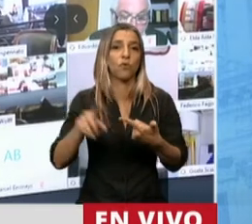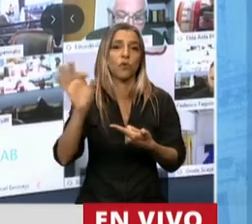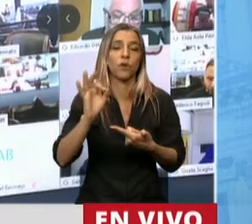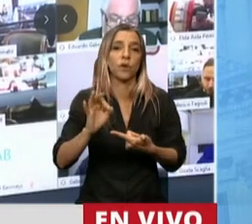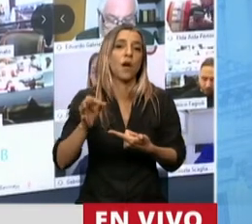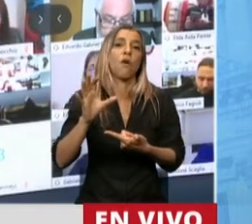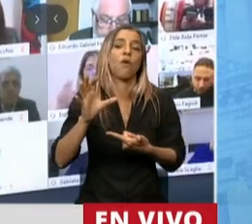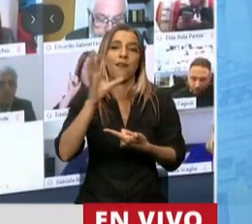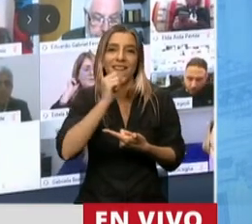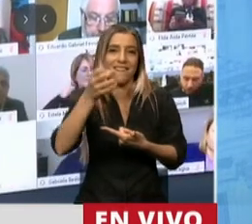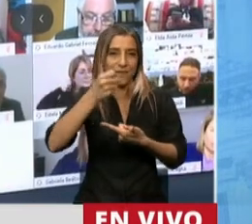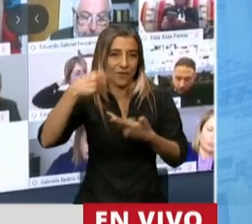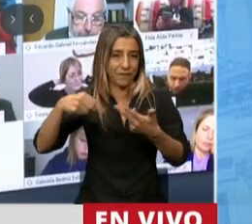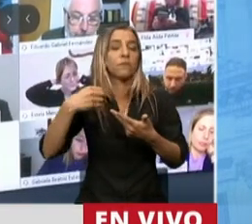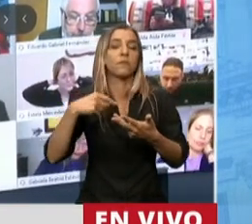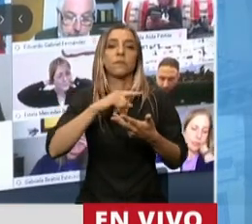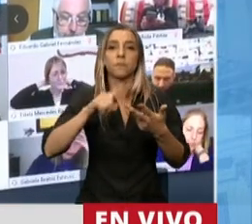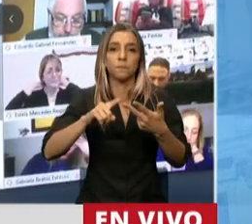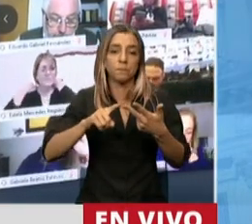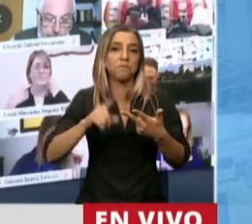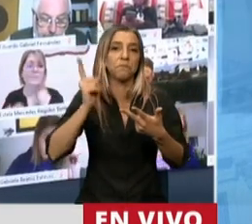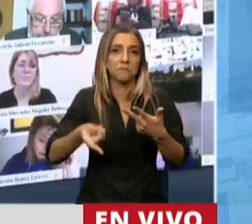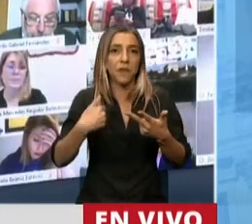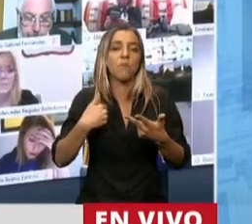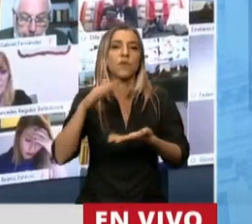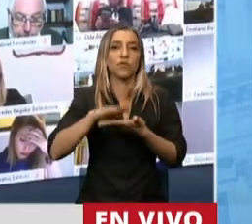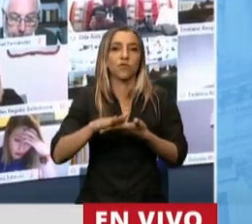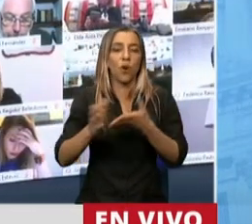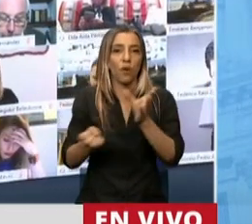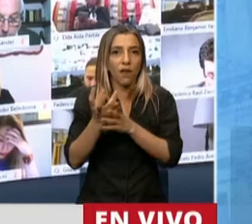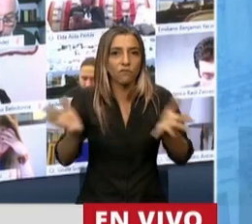la vacuna, a la economía del conocimiento.